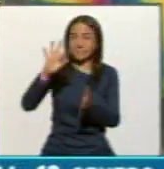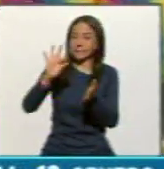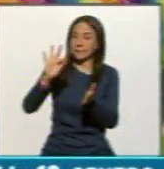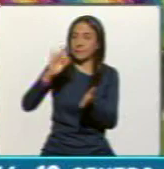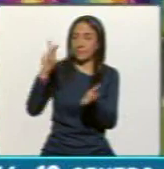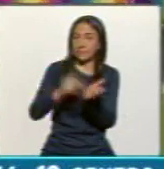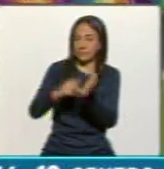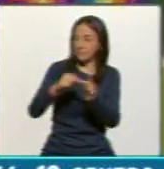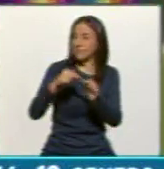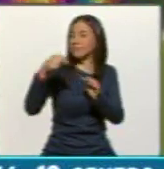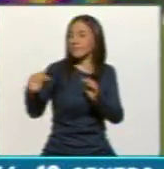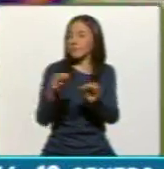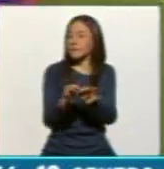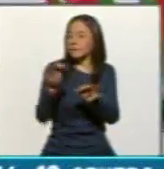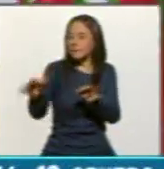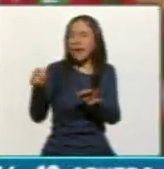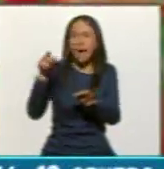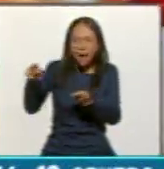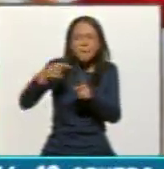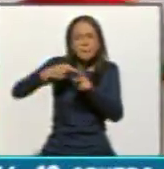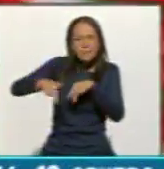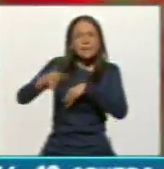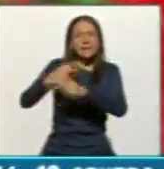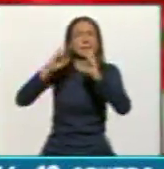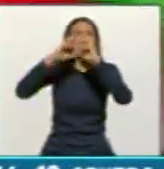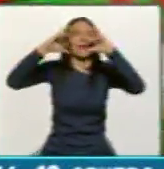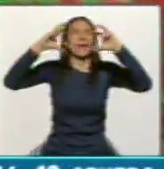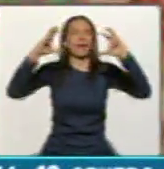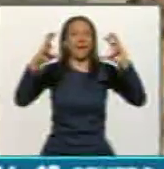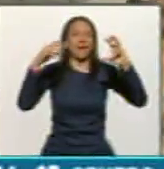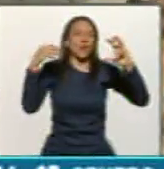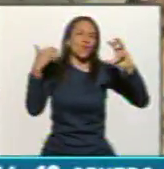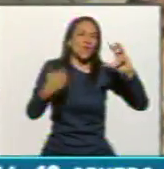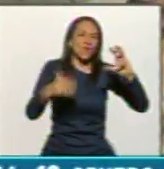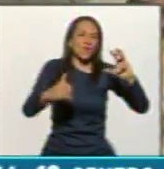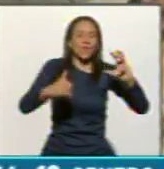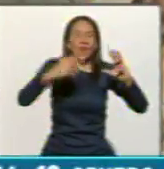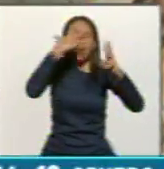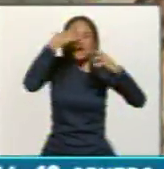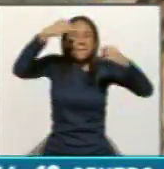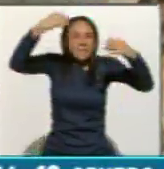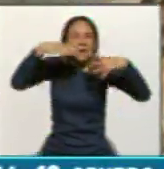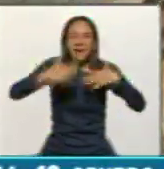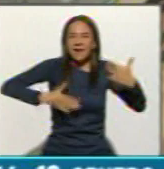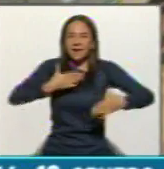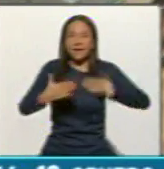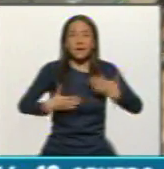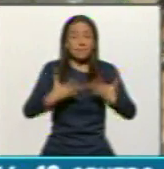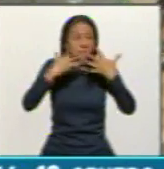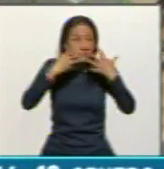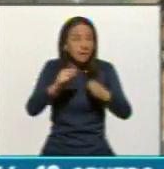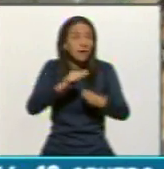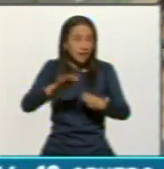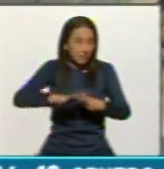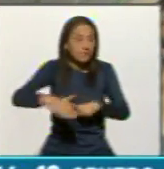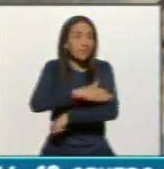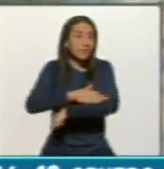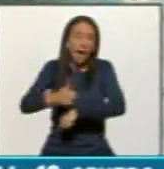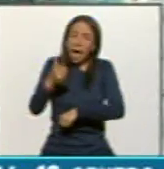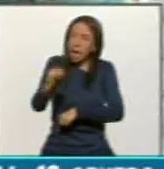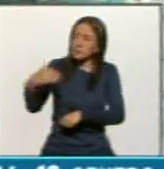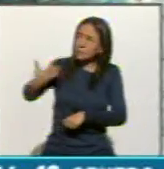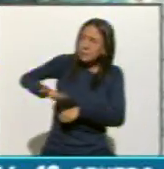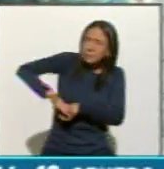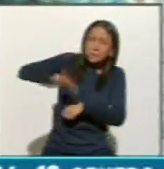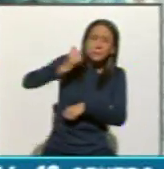las piñatas que dan magia y alegría a la Navidad en México. Cientos de familias viven de esta herencia ancestral que data